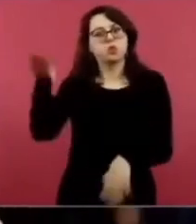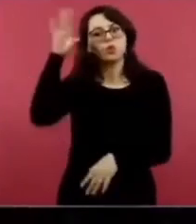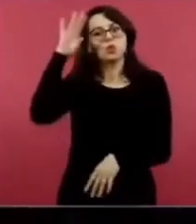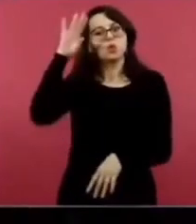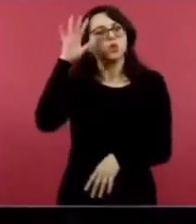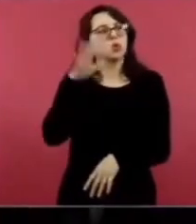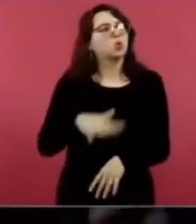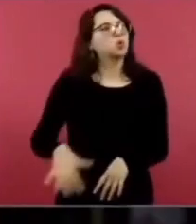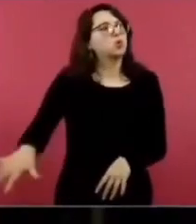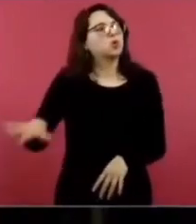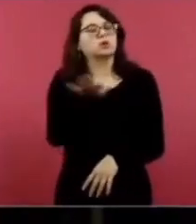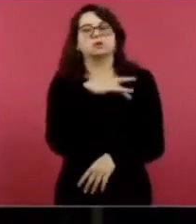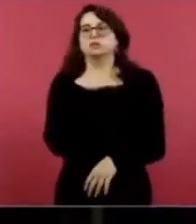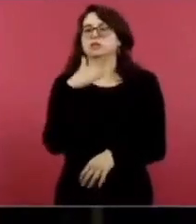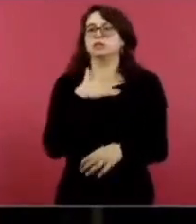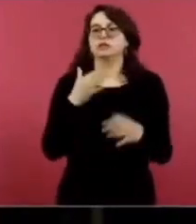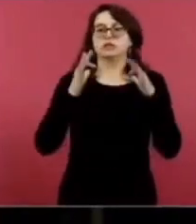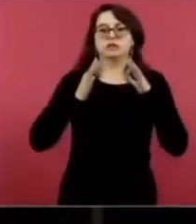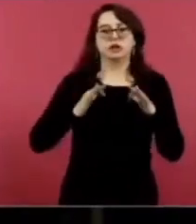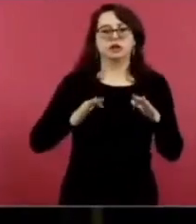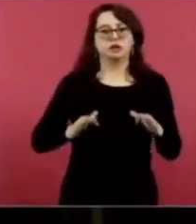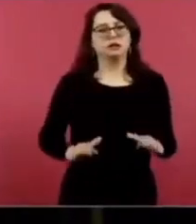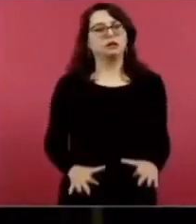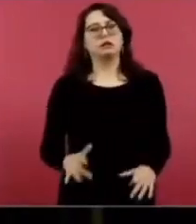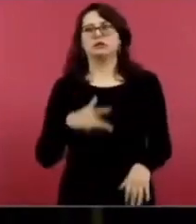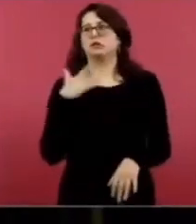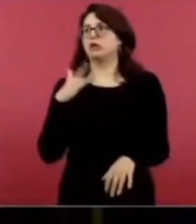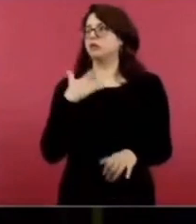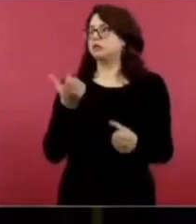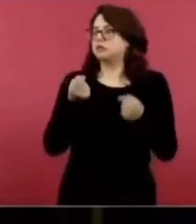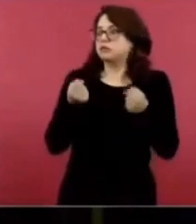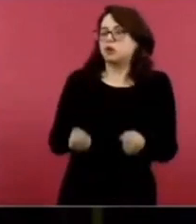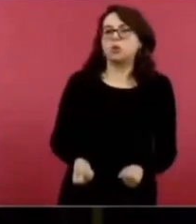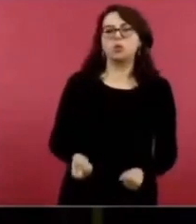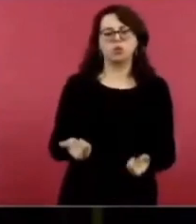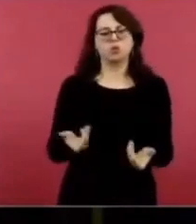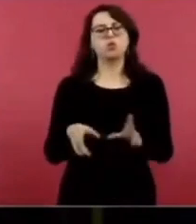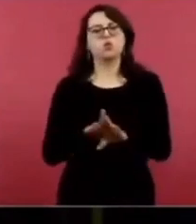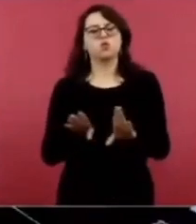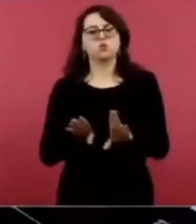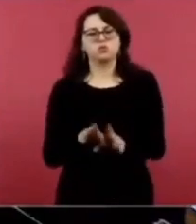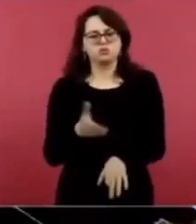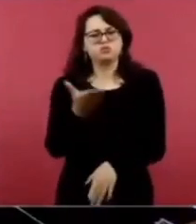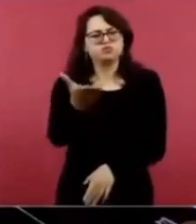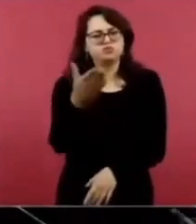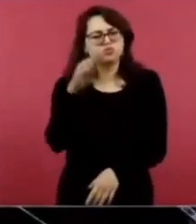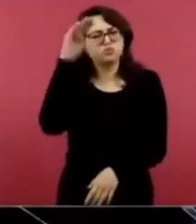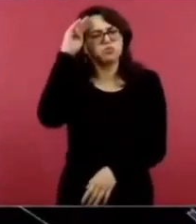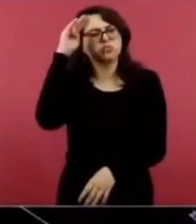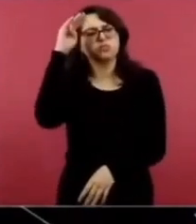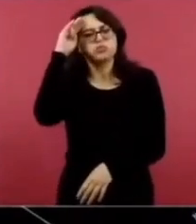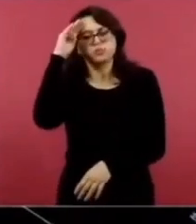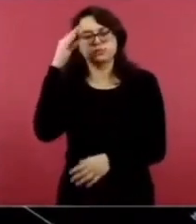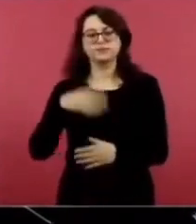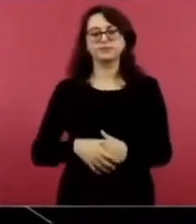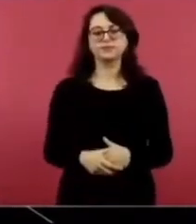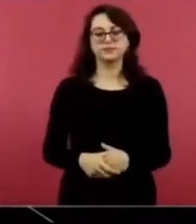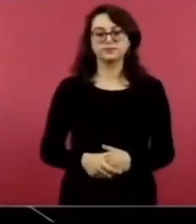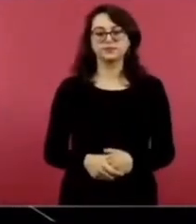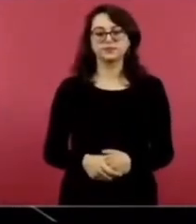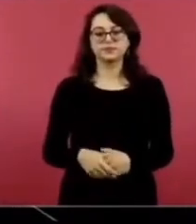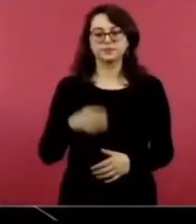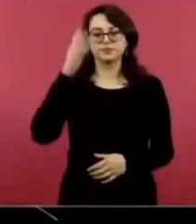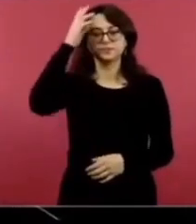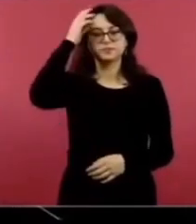¿a qué se debe esto? ¿Qué opina de estos resultados, presidente? Pues yo creo que